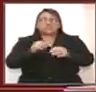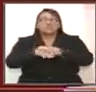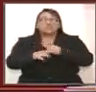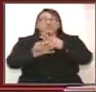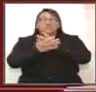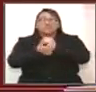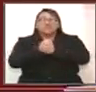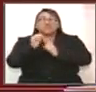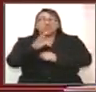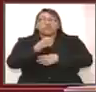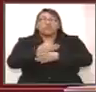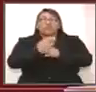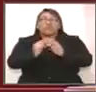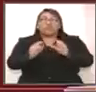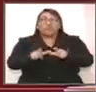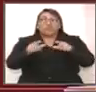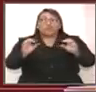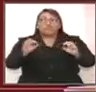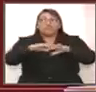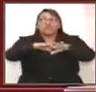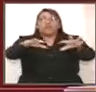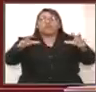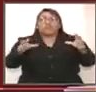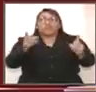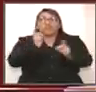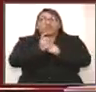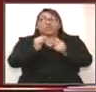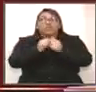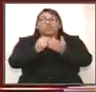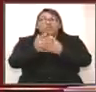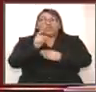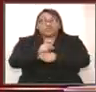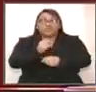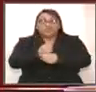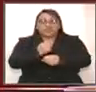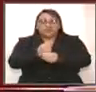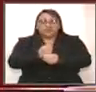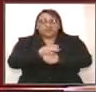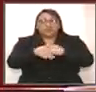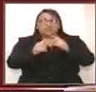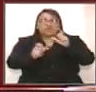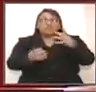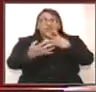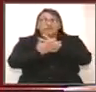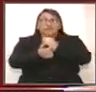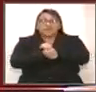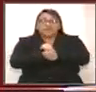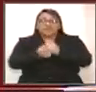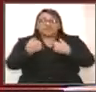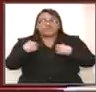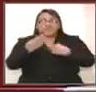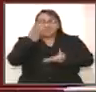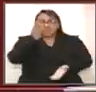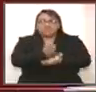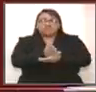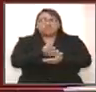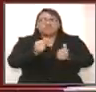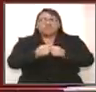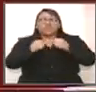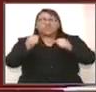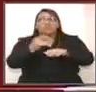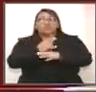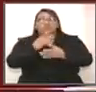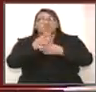penitenciaria, su capacidad de albergue y su estado frente a la educación y trabajo de los penales. Debemos ser firmes en la lucha contra